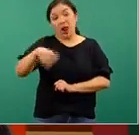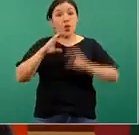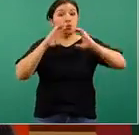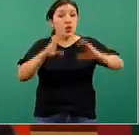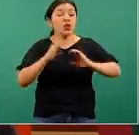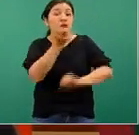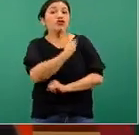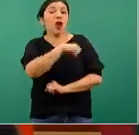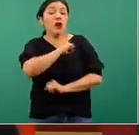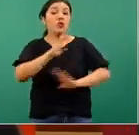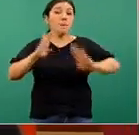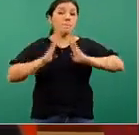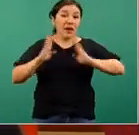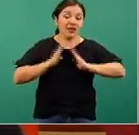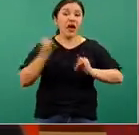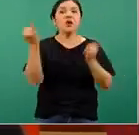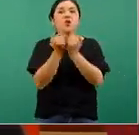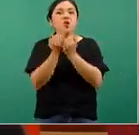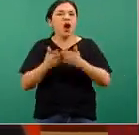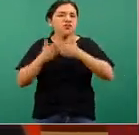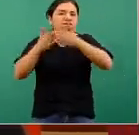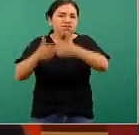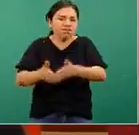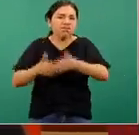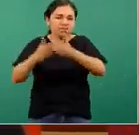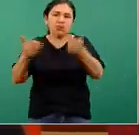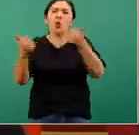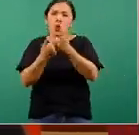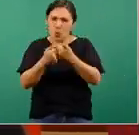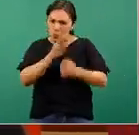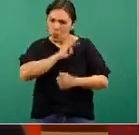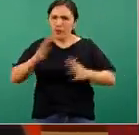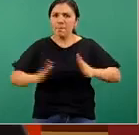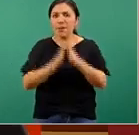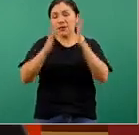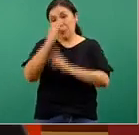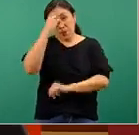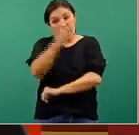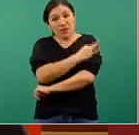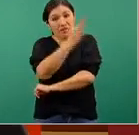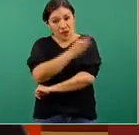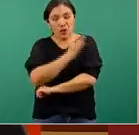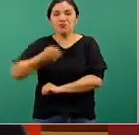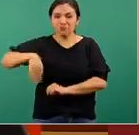sanidad militar y sanidad naval, y participa también vacunando. La siguiente, por favor.